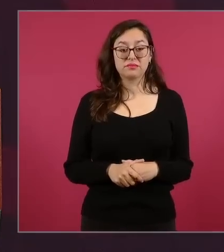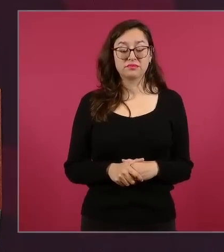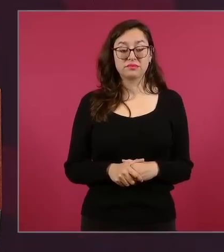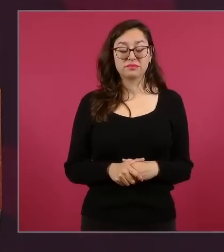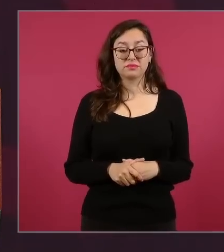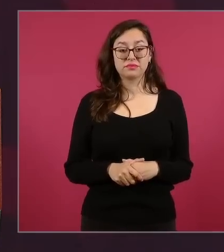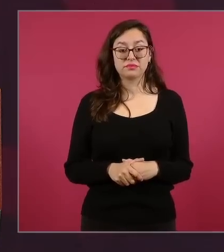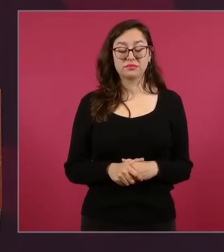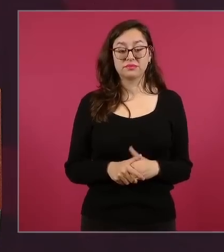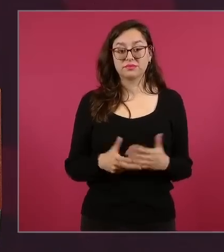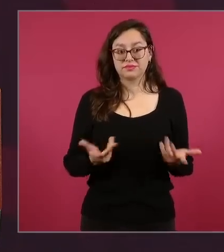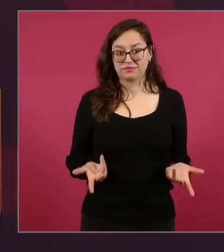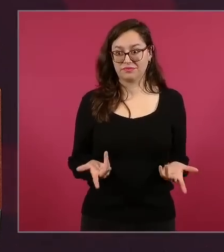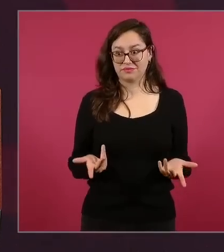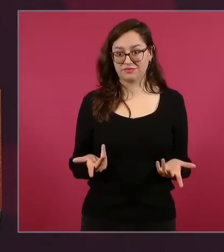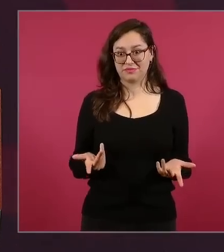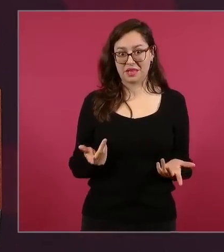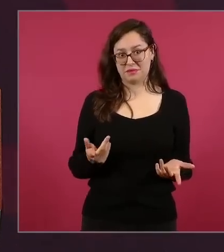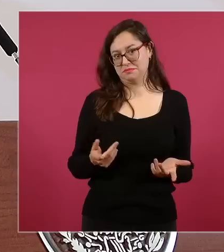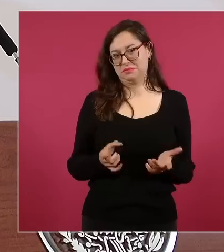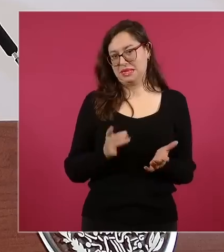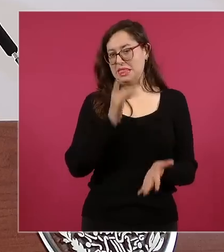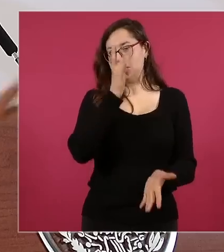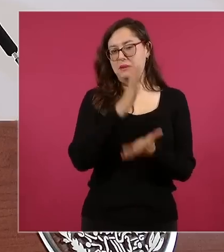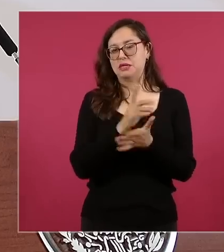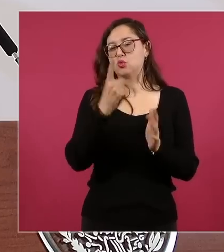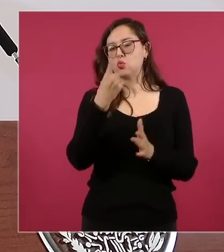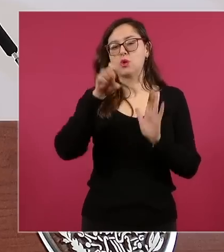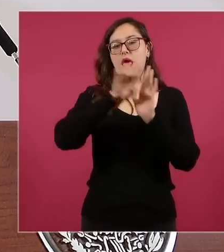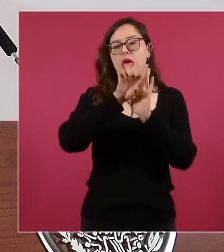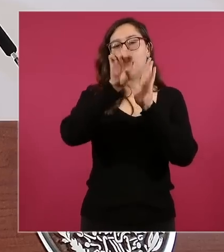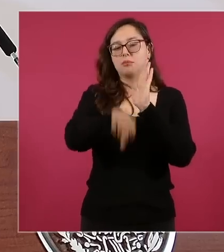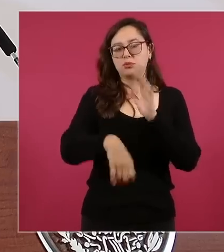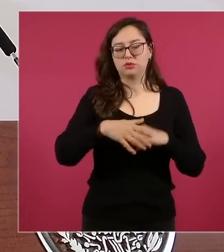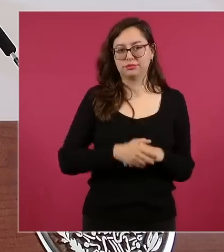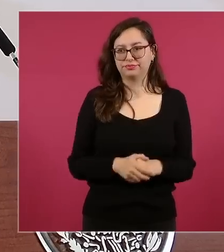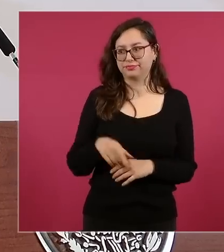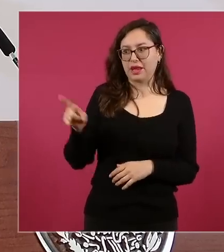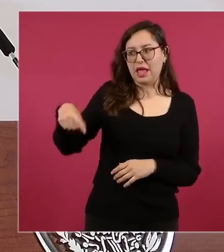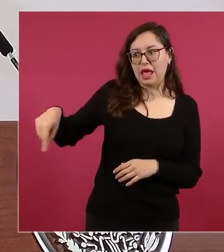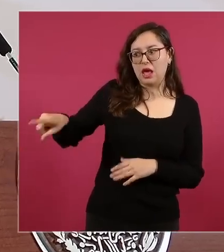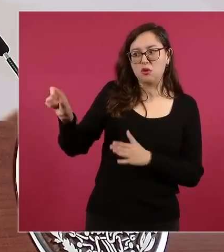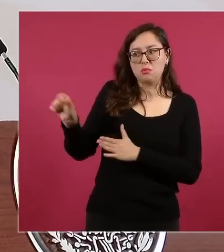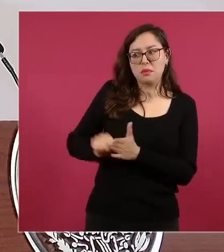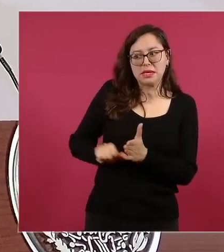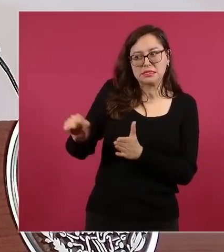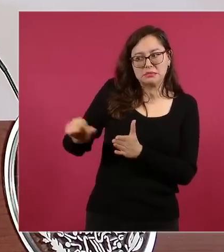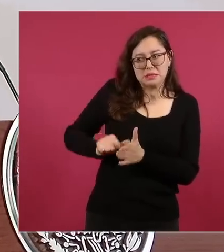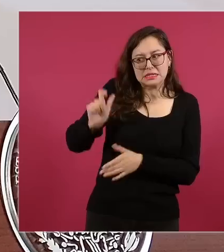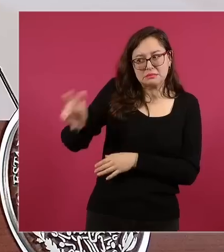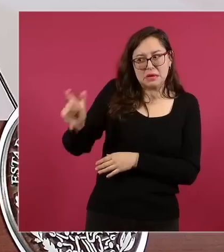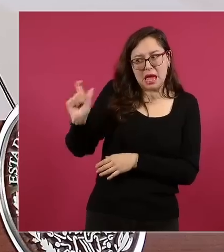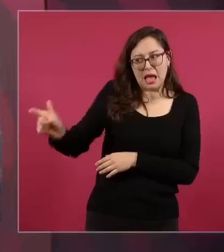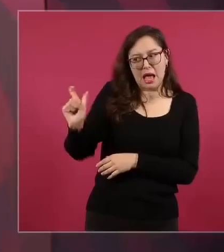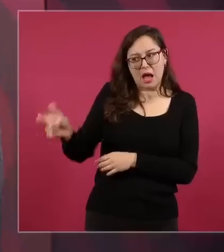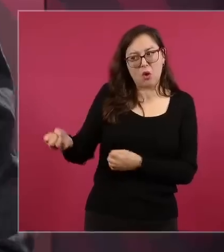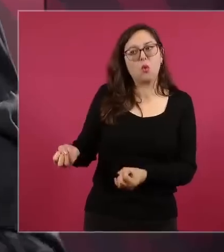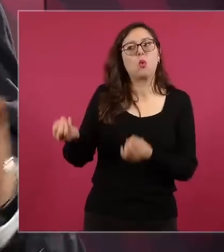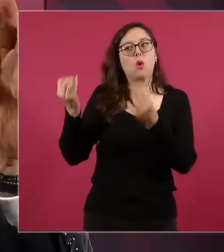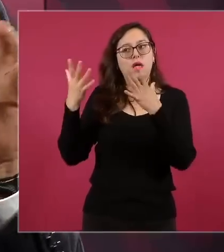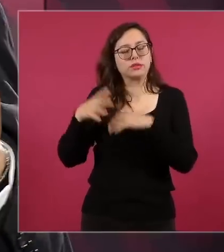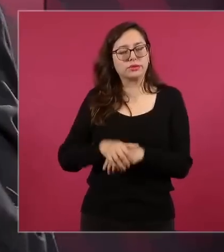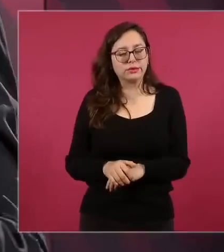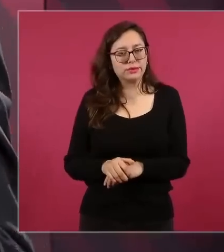mencionar lo que cobran. La Constitución establece en el artículo 127, lo tengo